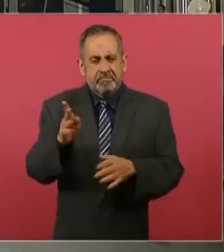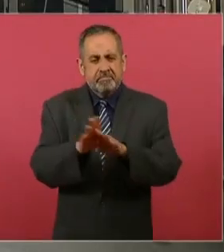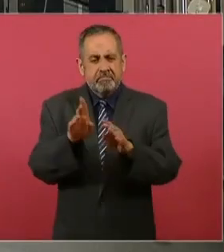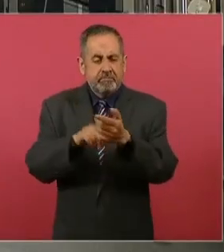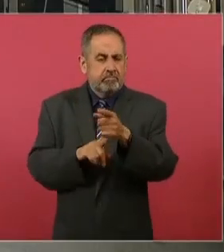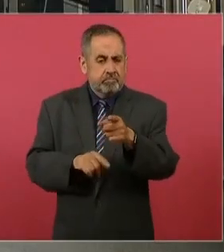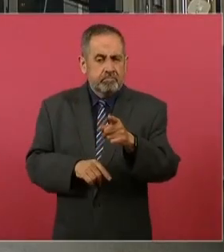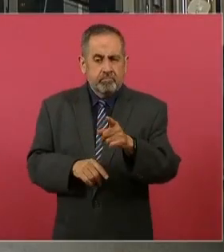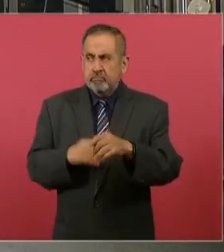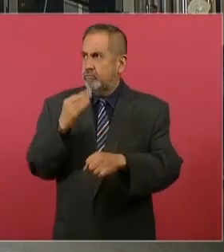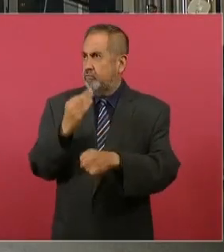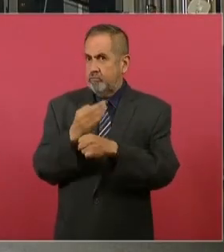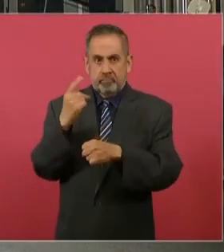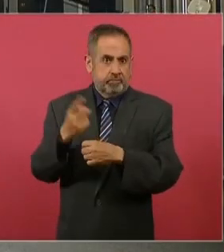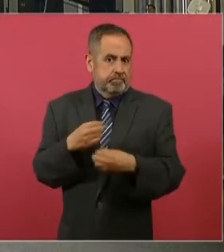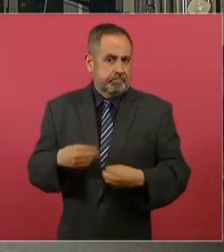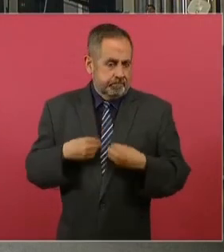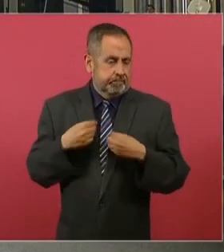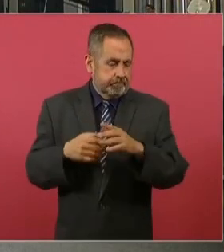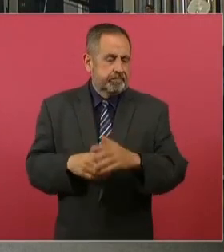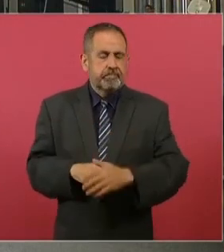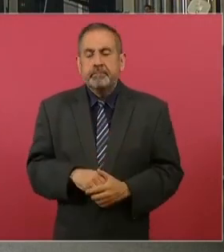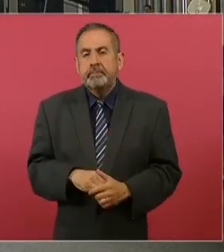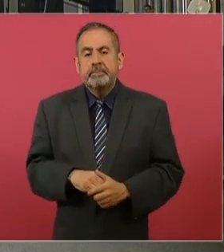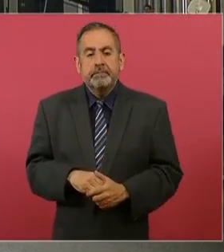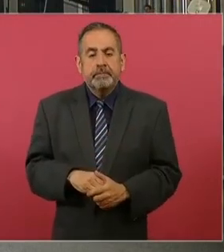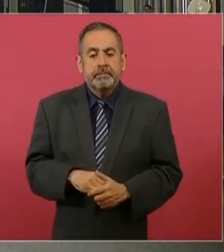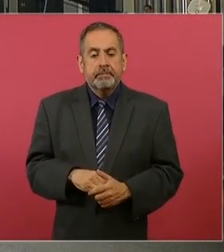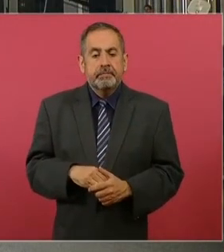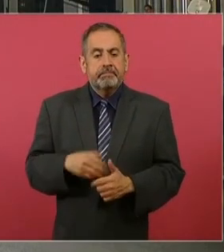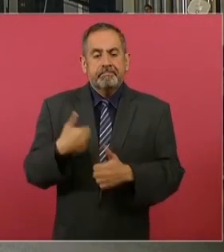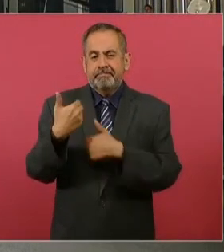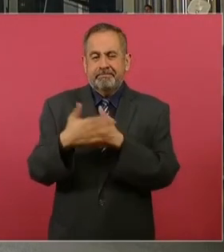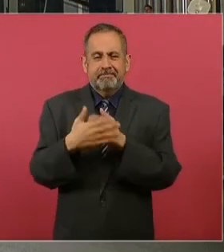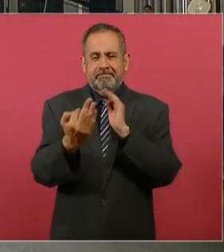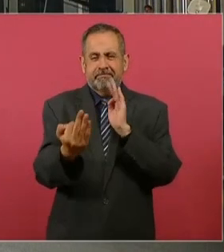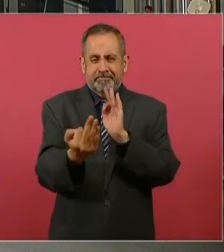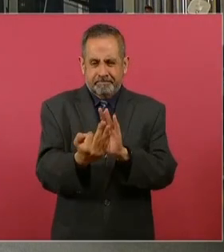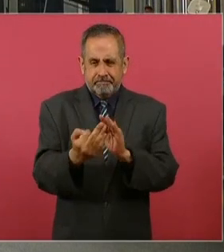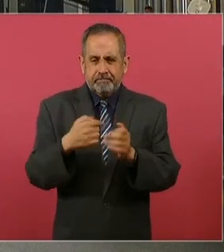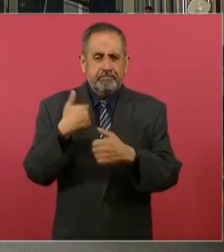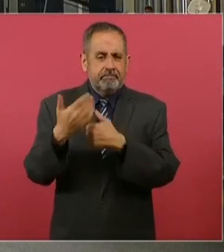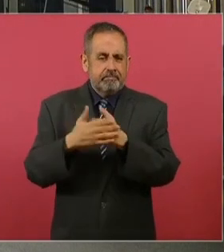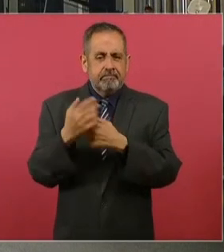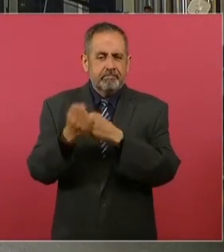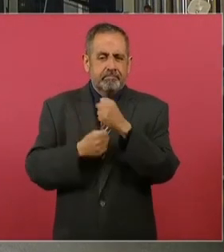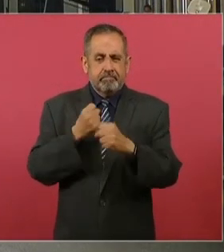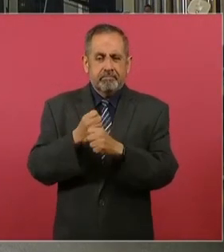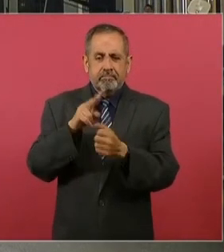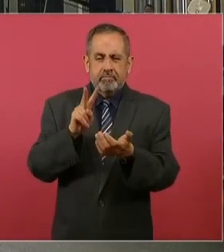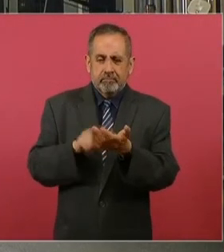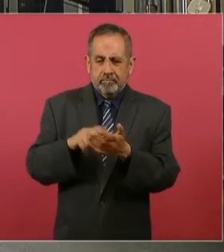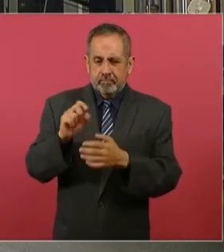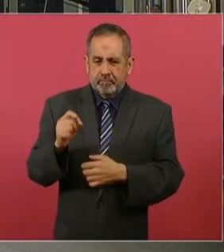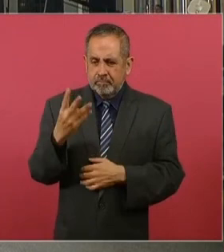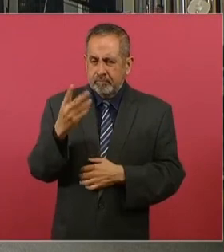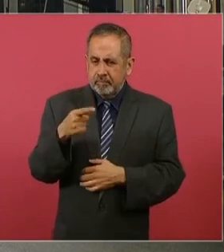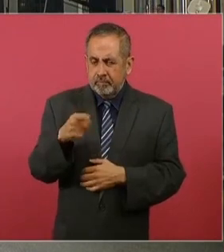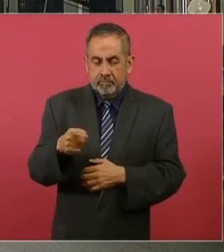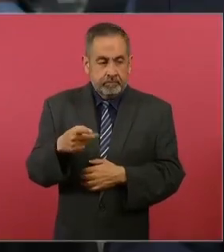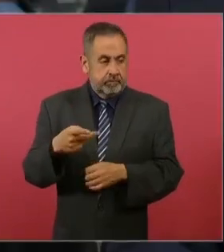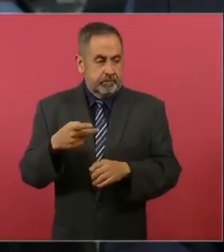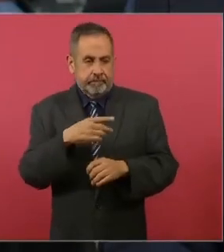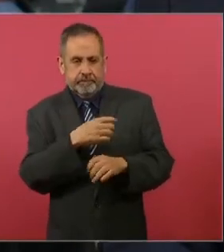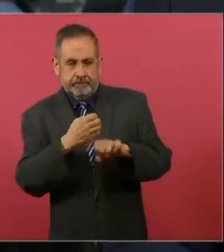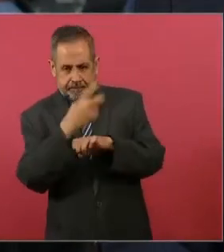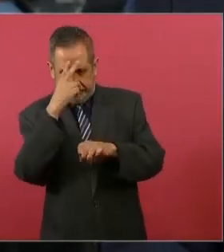este momento que se está viviendo, que es un asunto ya de proceso electoral hacia 2024, una vez que se pasó la elección del Estado